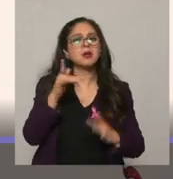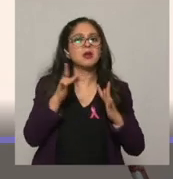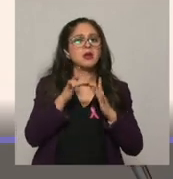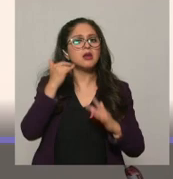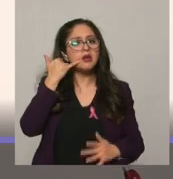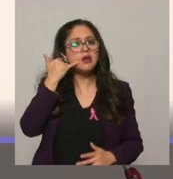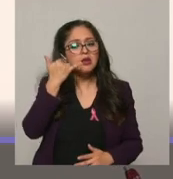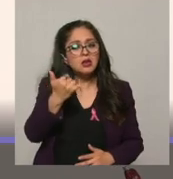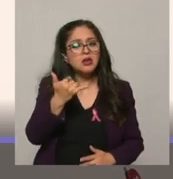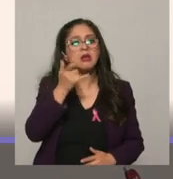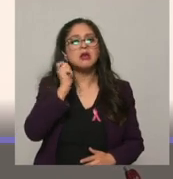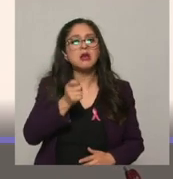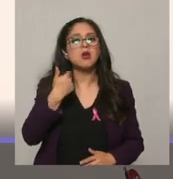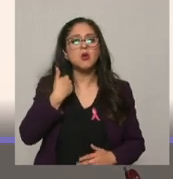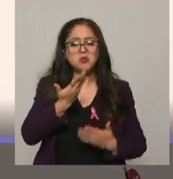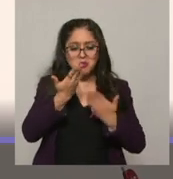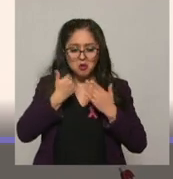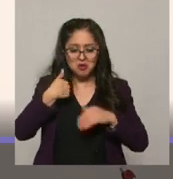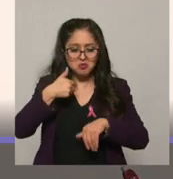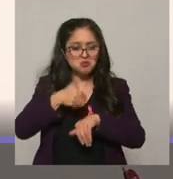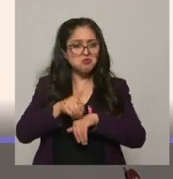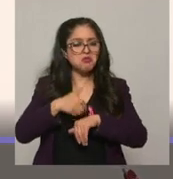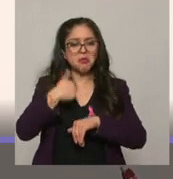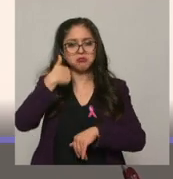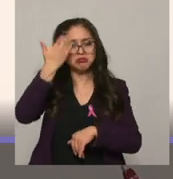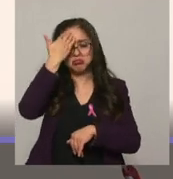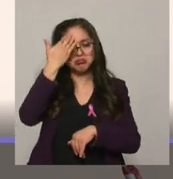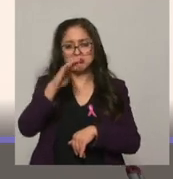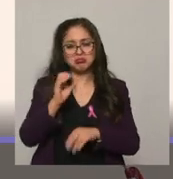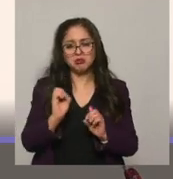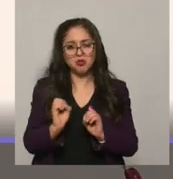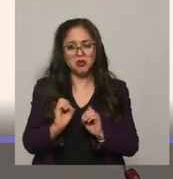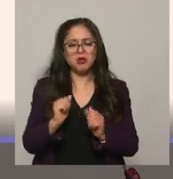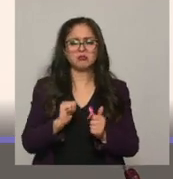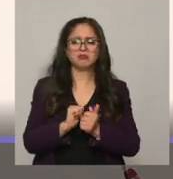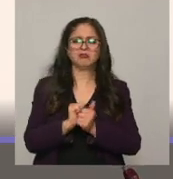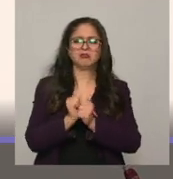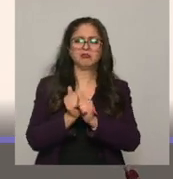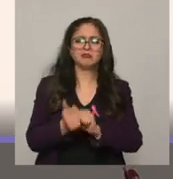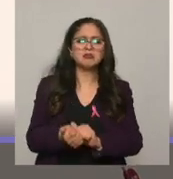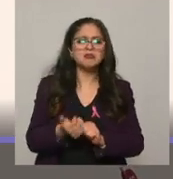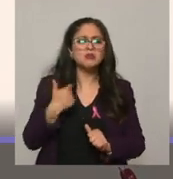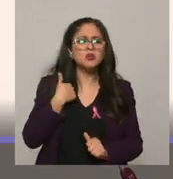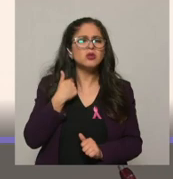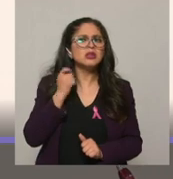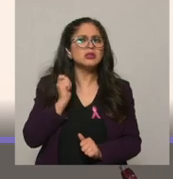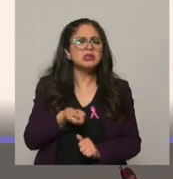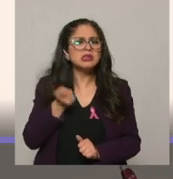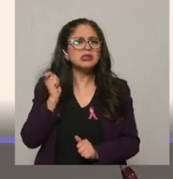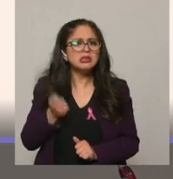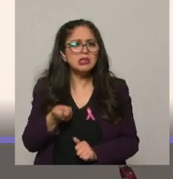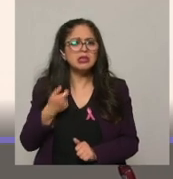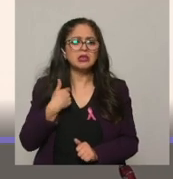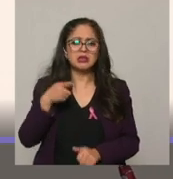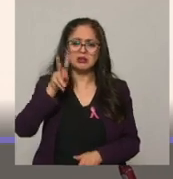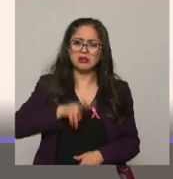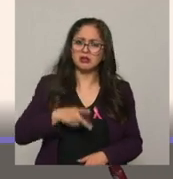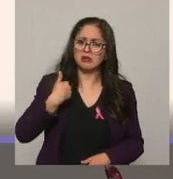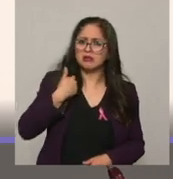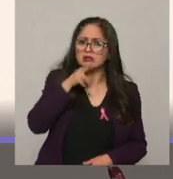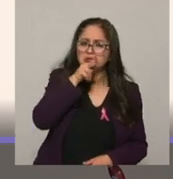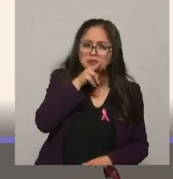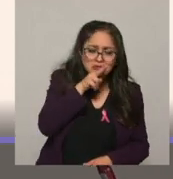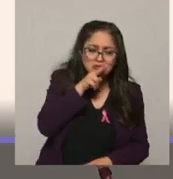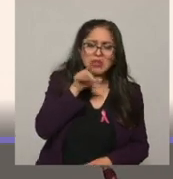¿no? Donde no tenía el número registrado. Eso me empezó como a alertar, entré en crisis y fue